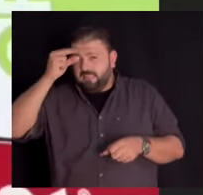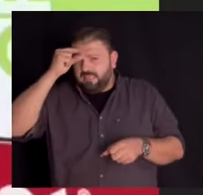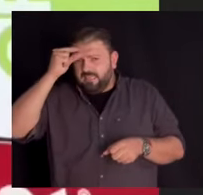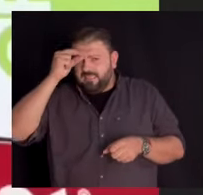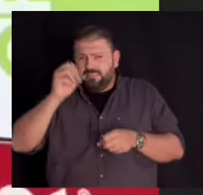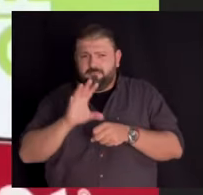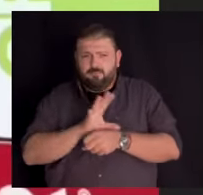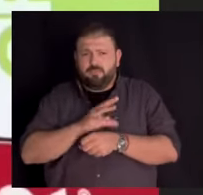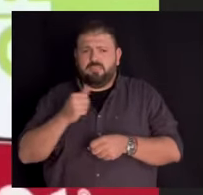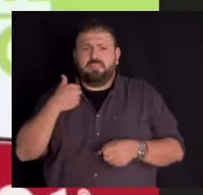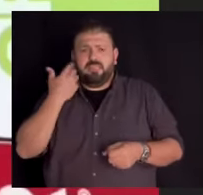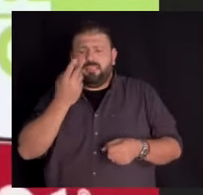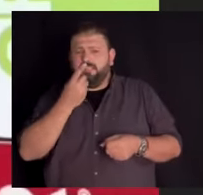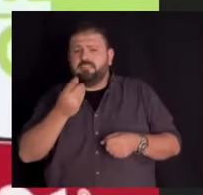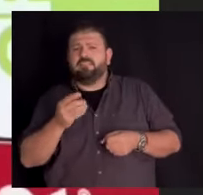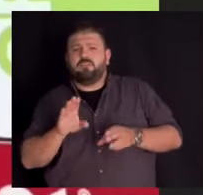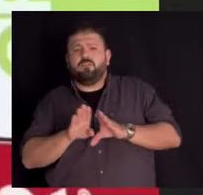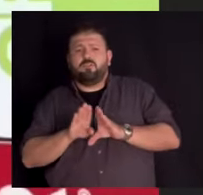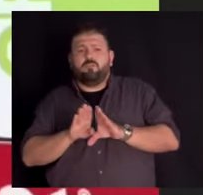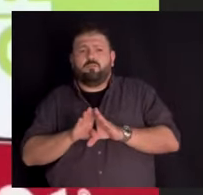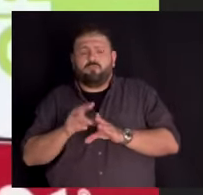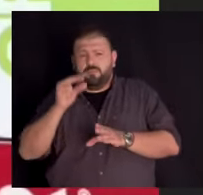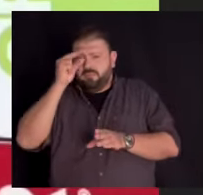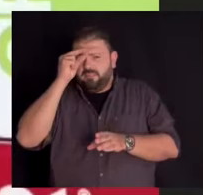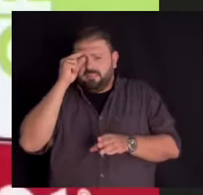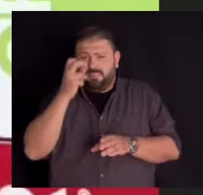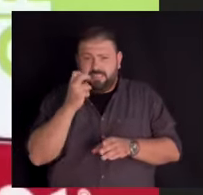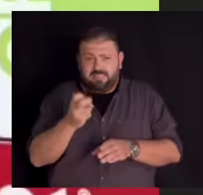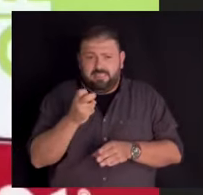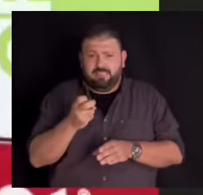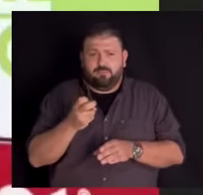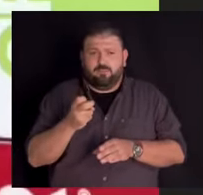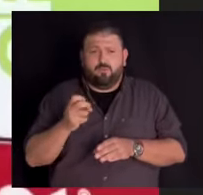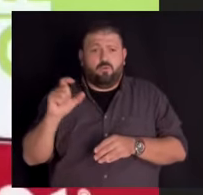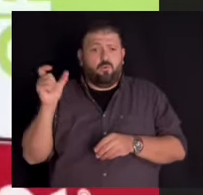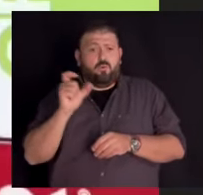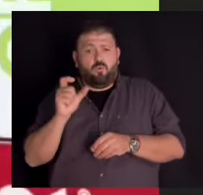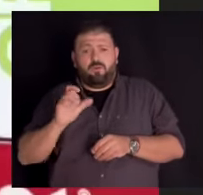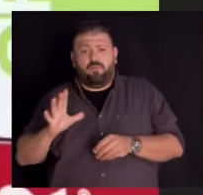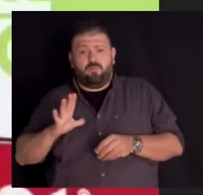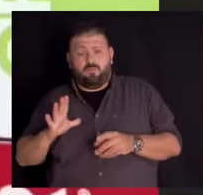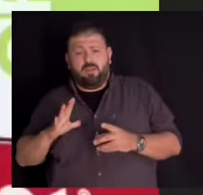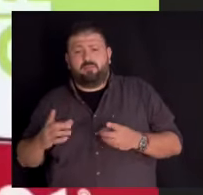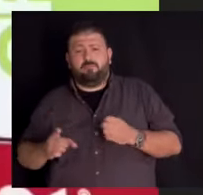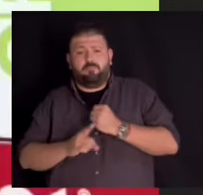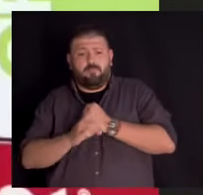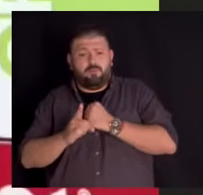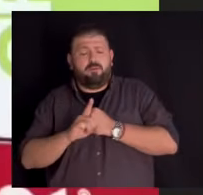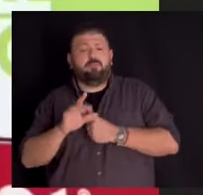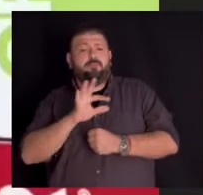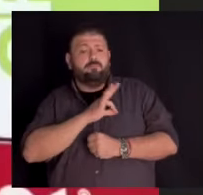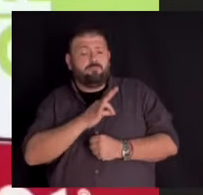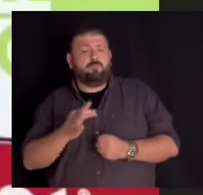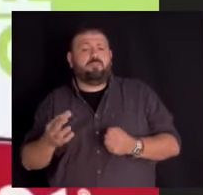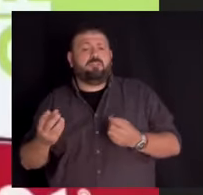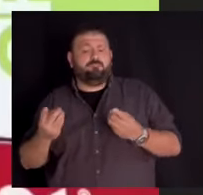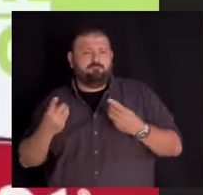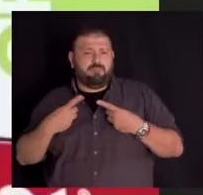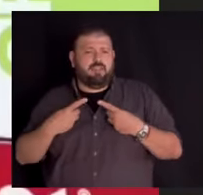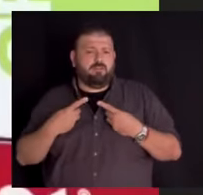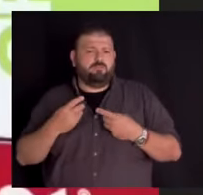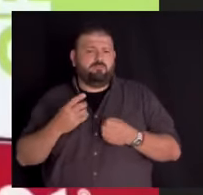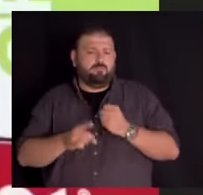la inteligencia emocional es eso exactamente, que cuando haya problemas los pueda resolver. A final de